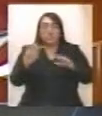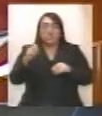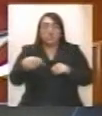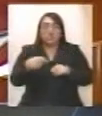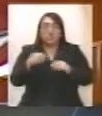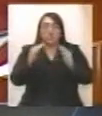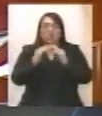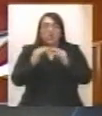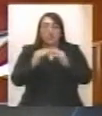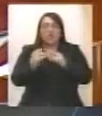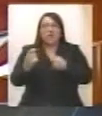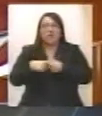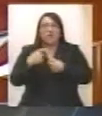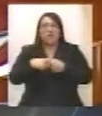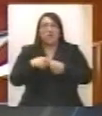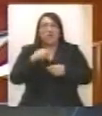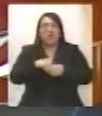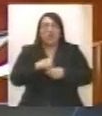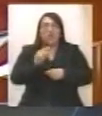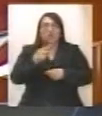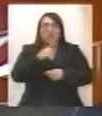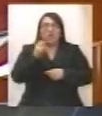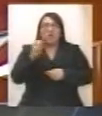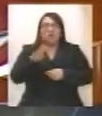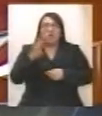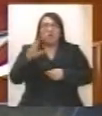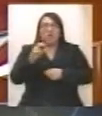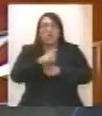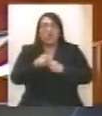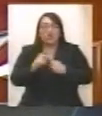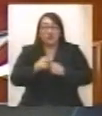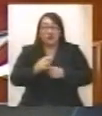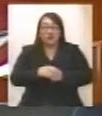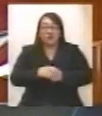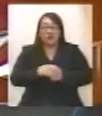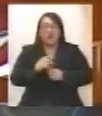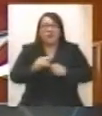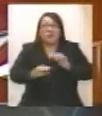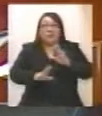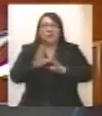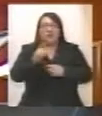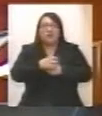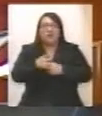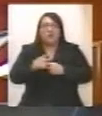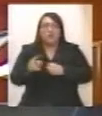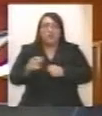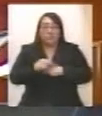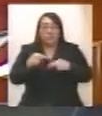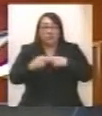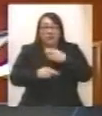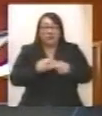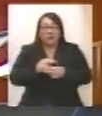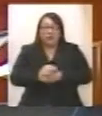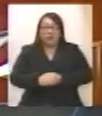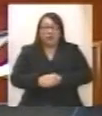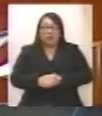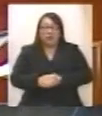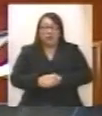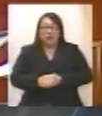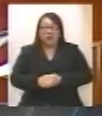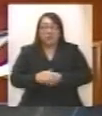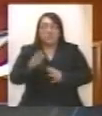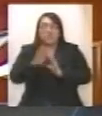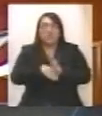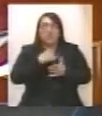880.000 hogares afiliados en 1.143 distritos de 15 departamentos a nivel nacional, reduciendo